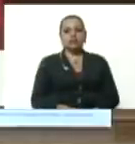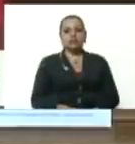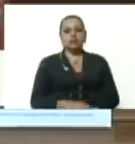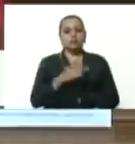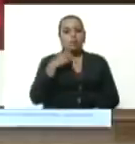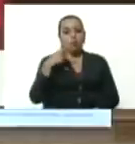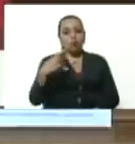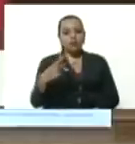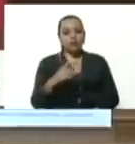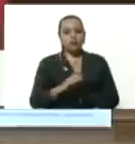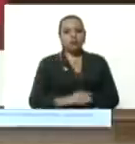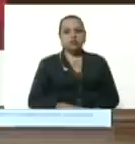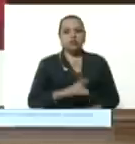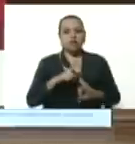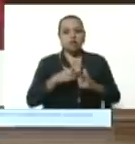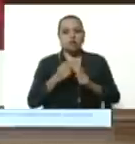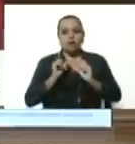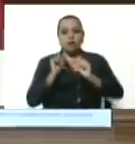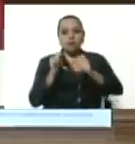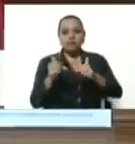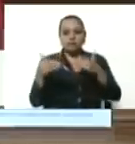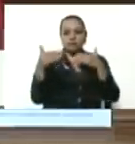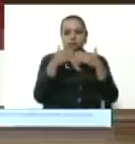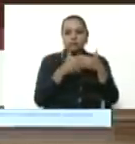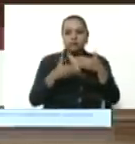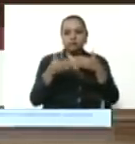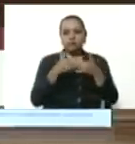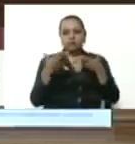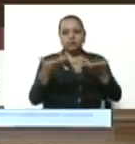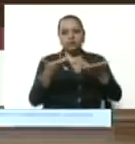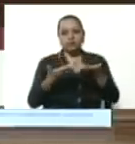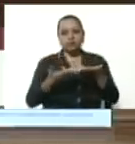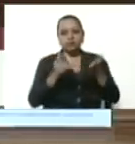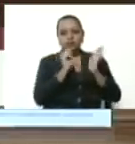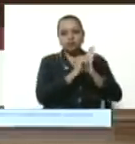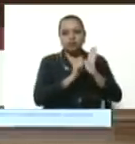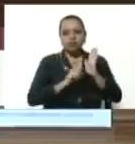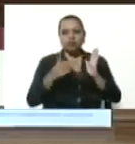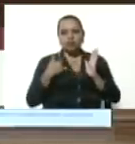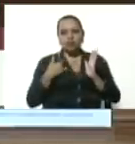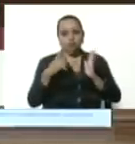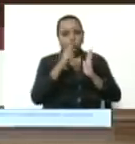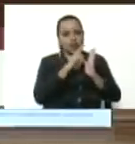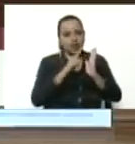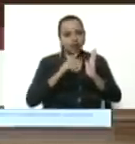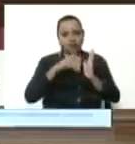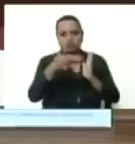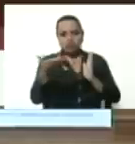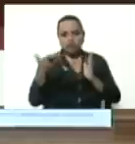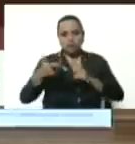Política. Entonces, comienzan a presionar. Recibimos esta carta, la voy a leer, si ustedes me permiten.